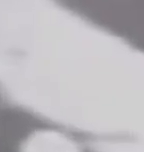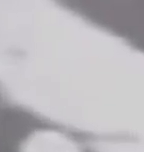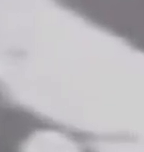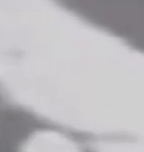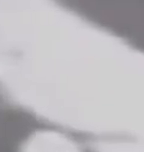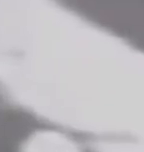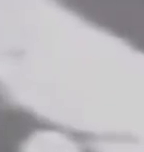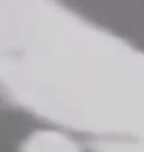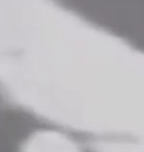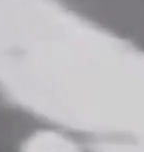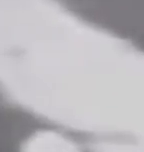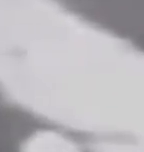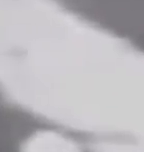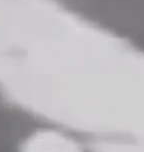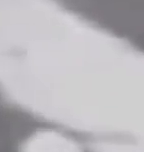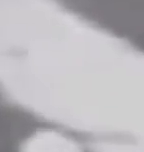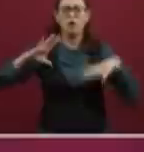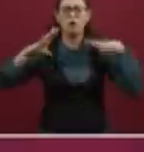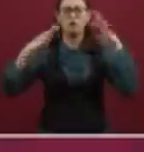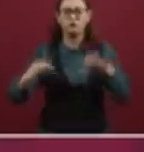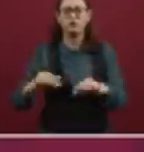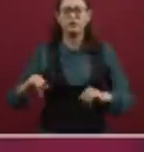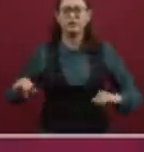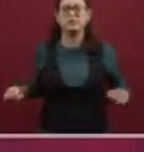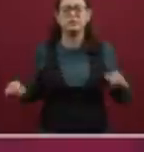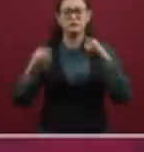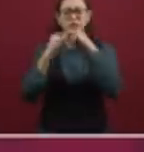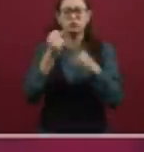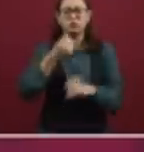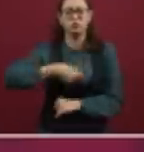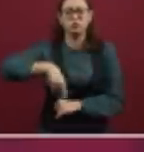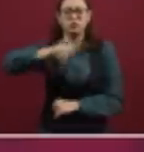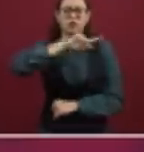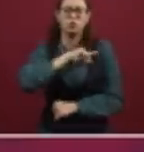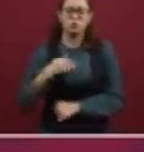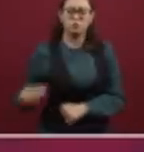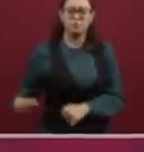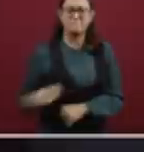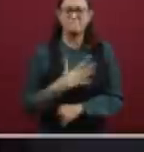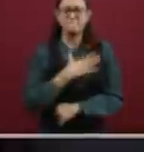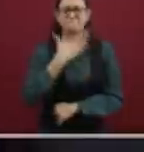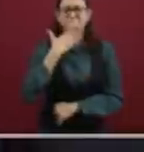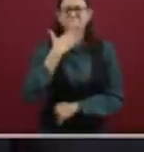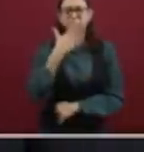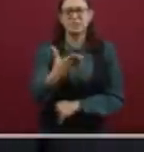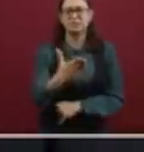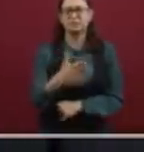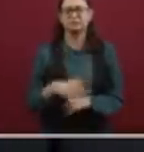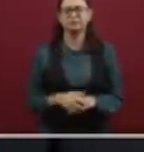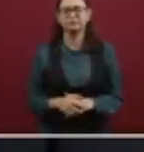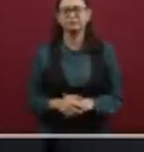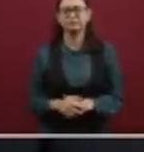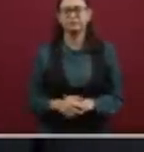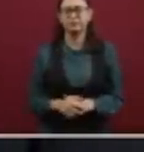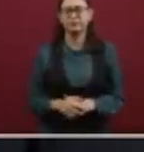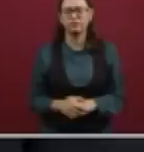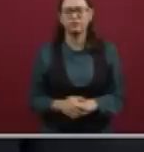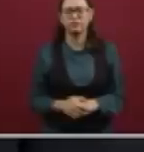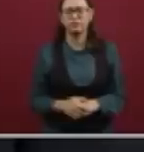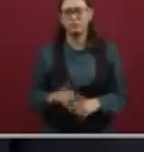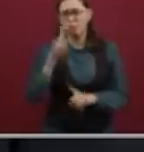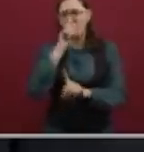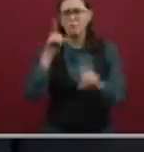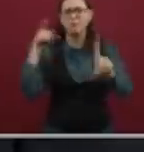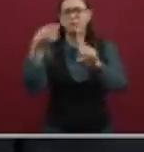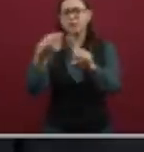el país el presidente de méxico andrés manuel lópez obrador le respondió que no quiere una confrontación y le recordó no me falta valor